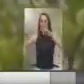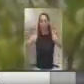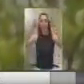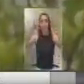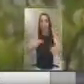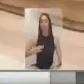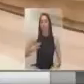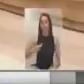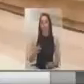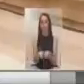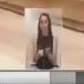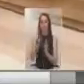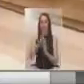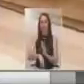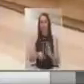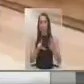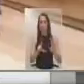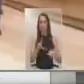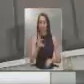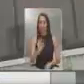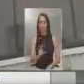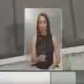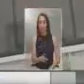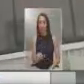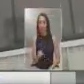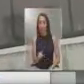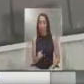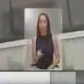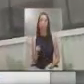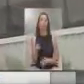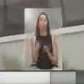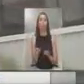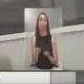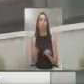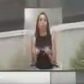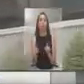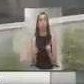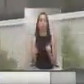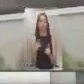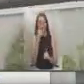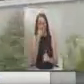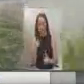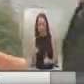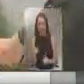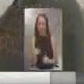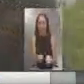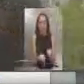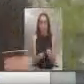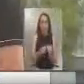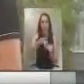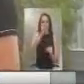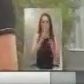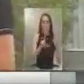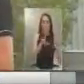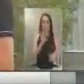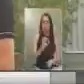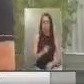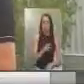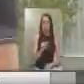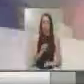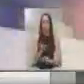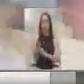Civil. Si pesan menos de 750 gramos, son considerados juguetes. Pero si pesan más, debe tramitarse